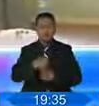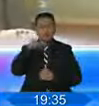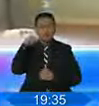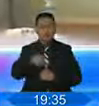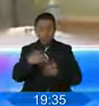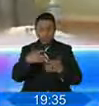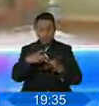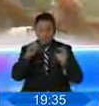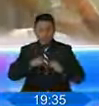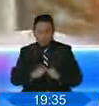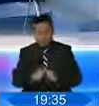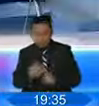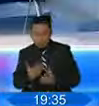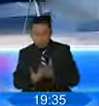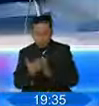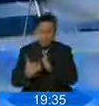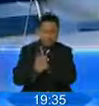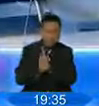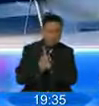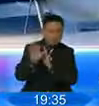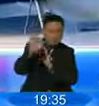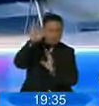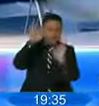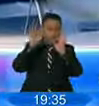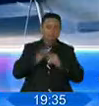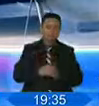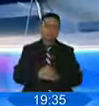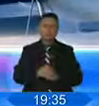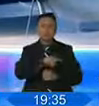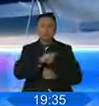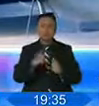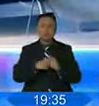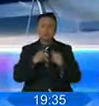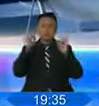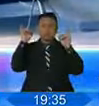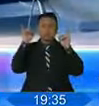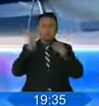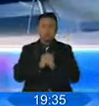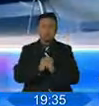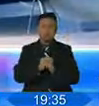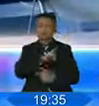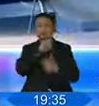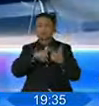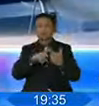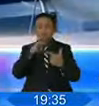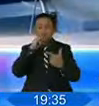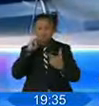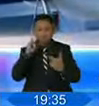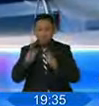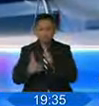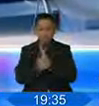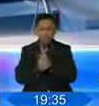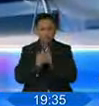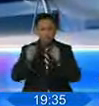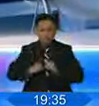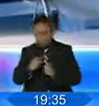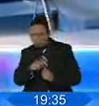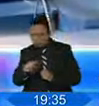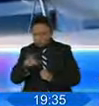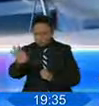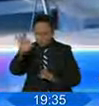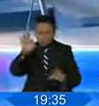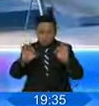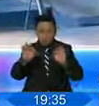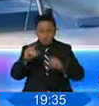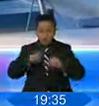idóneo para cazar talentos. Aparte de darles una recreación sana a los chicos, es buscar siempre niños con talentos y guiar a